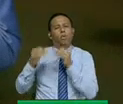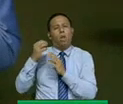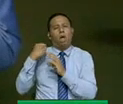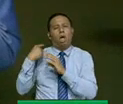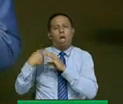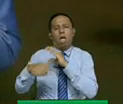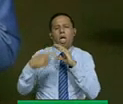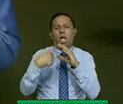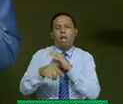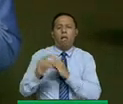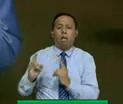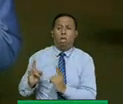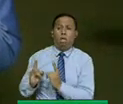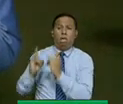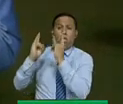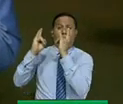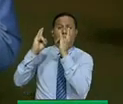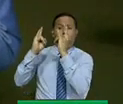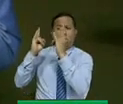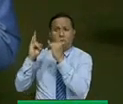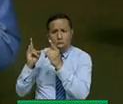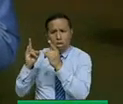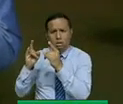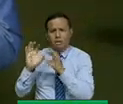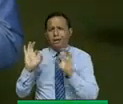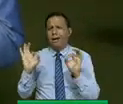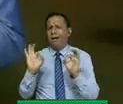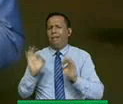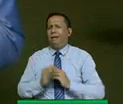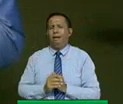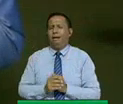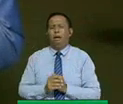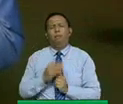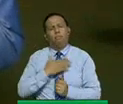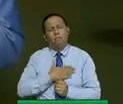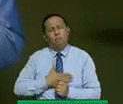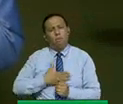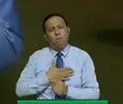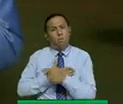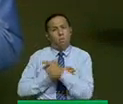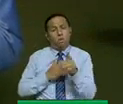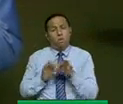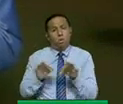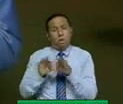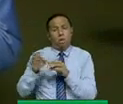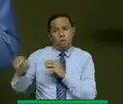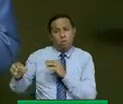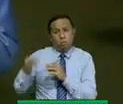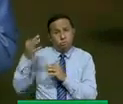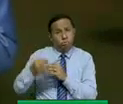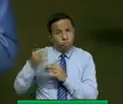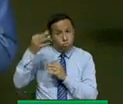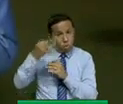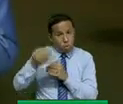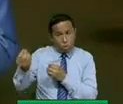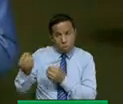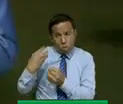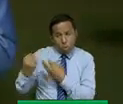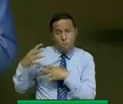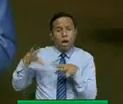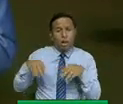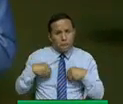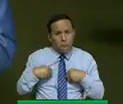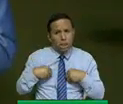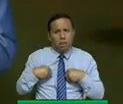edificio inclinado en el centro de Guayaquil y que por favor se estén también guiando por fuentes oficiales, así lo han reportado las principales